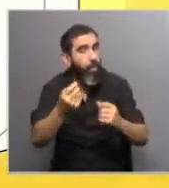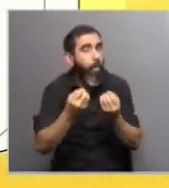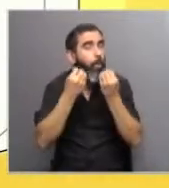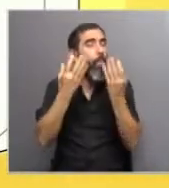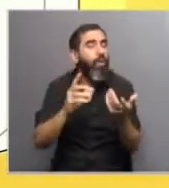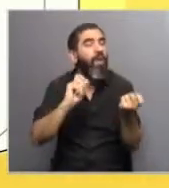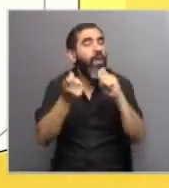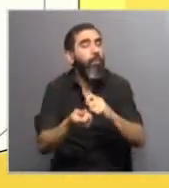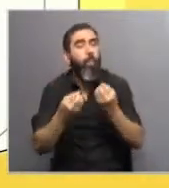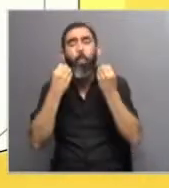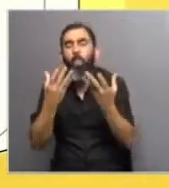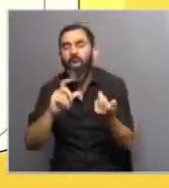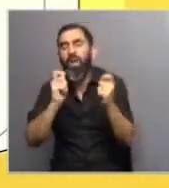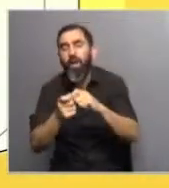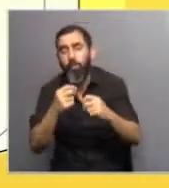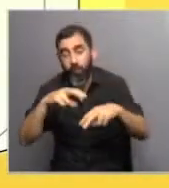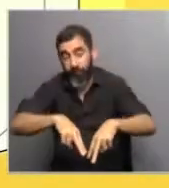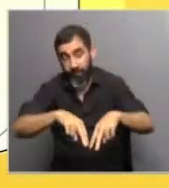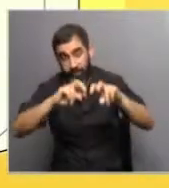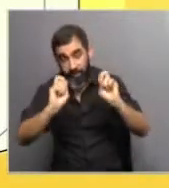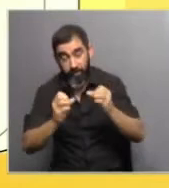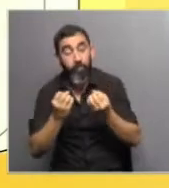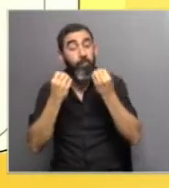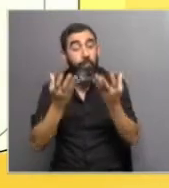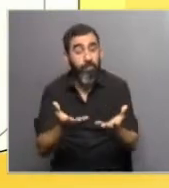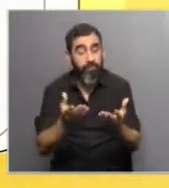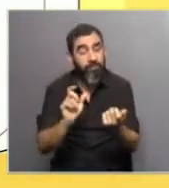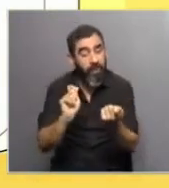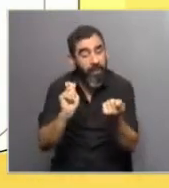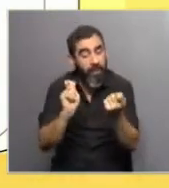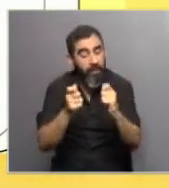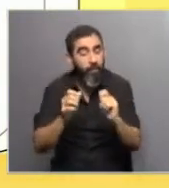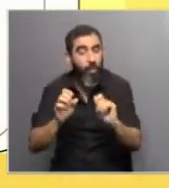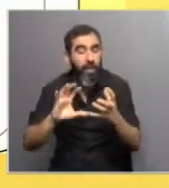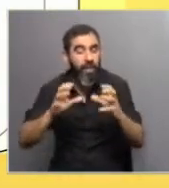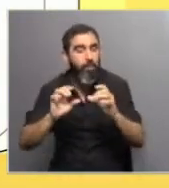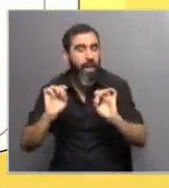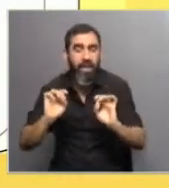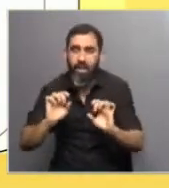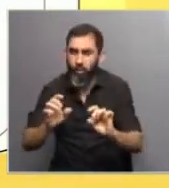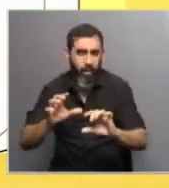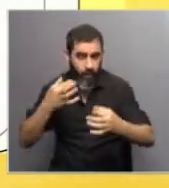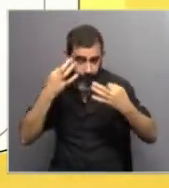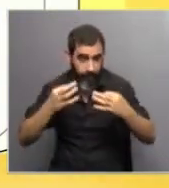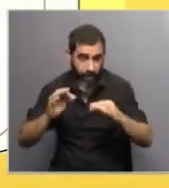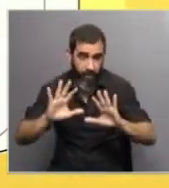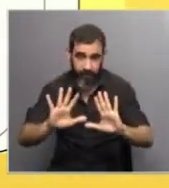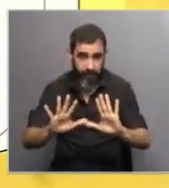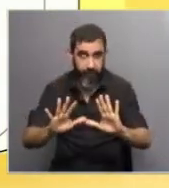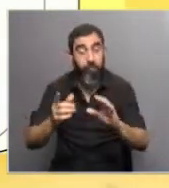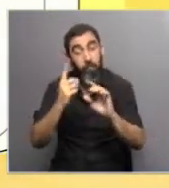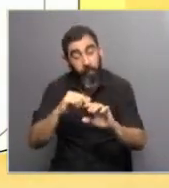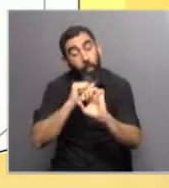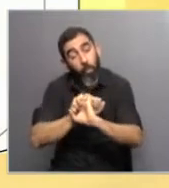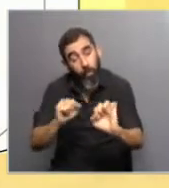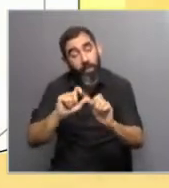atribuir. O sea, ¿por qué ocurrió ese cambio? Porque la variabilidad climática natural es muy grande. Entonces, puede ser que ese